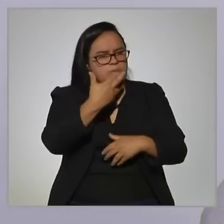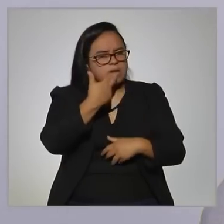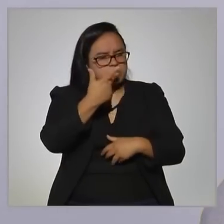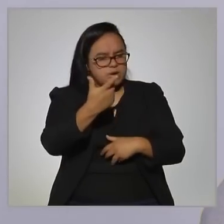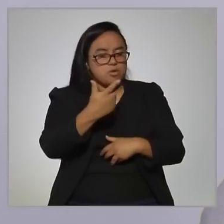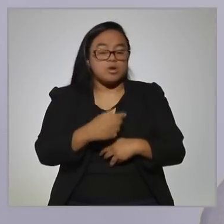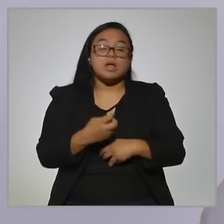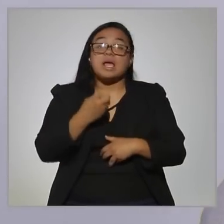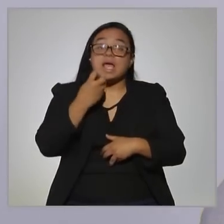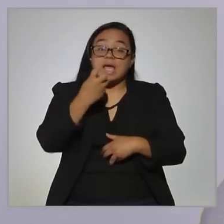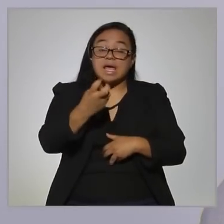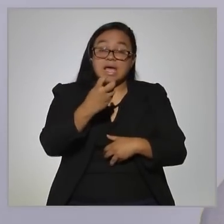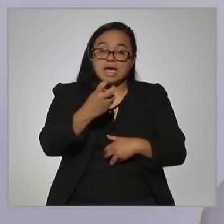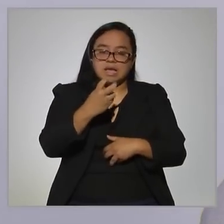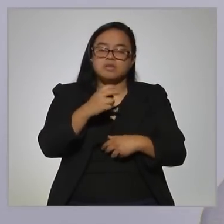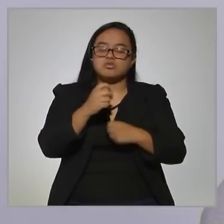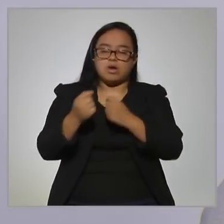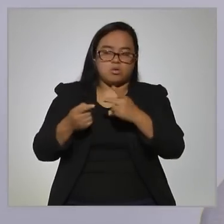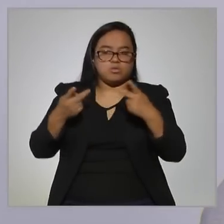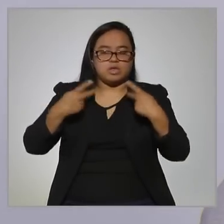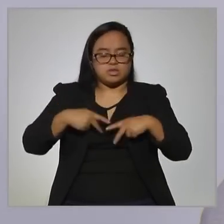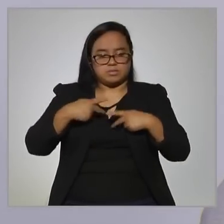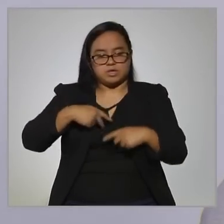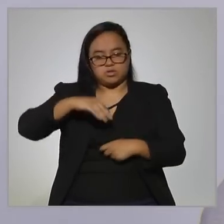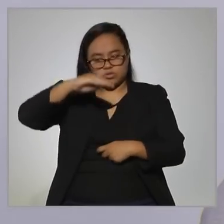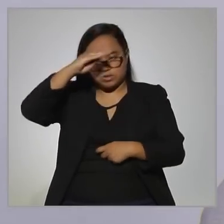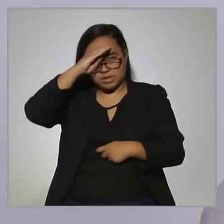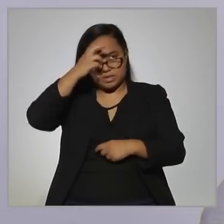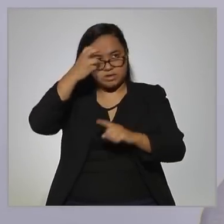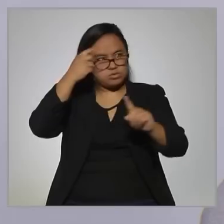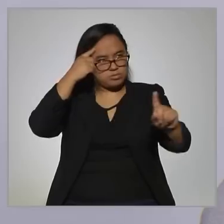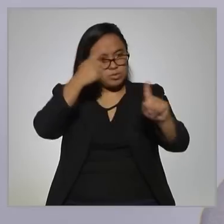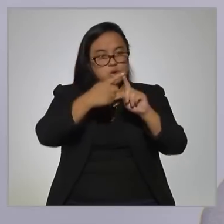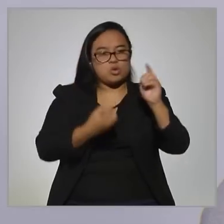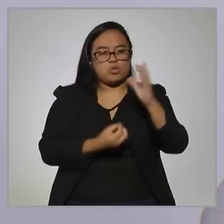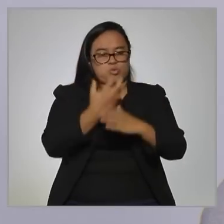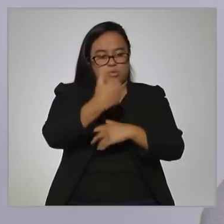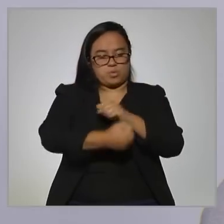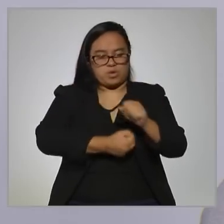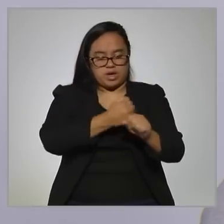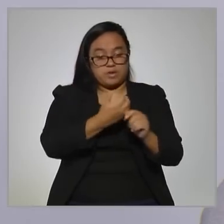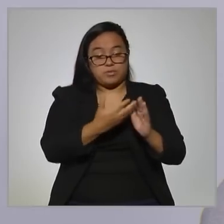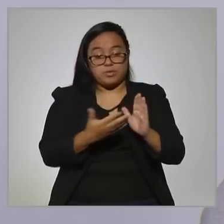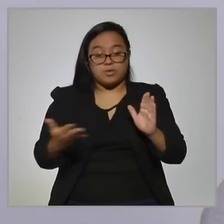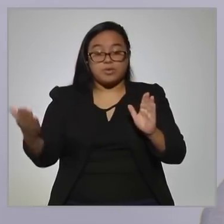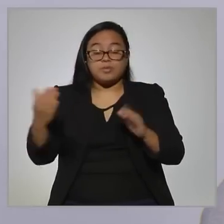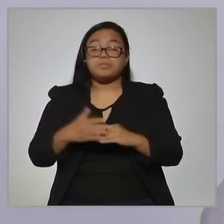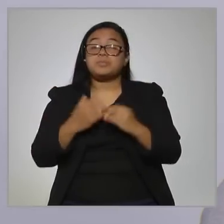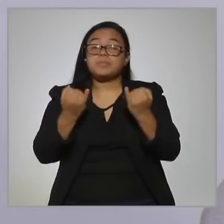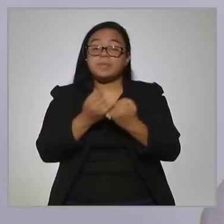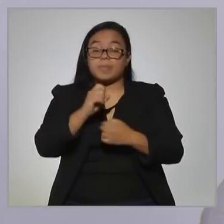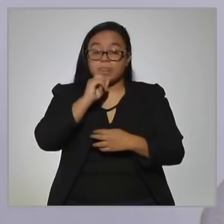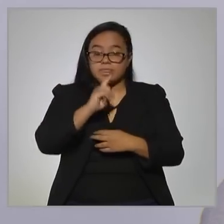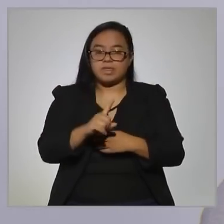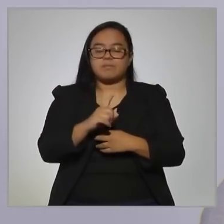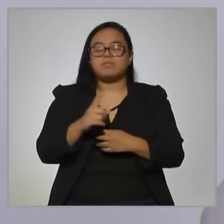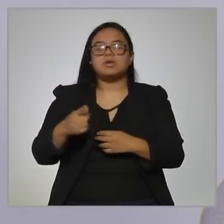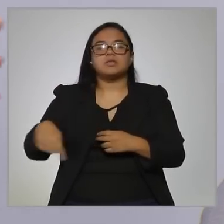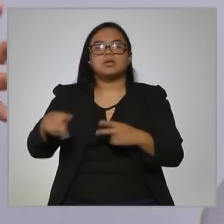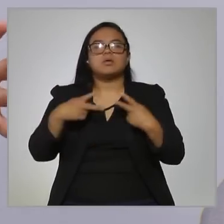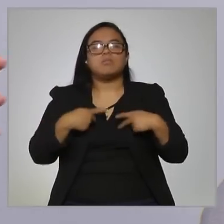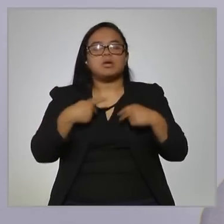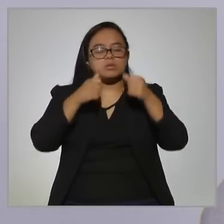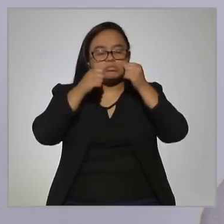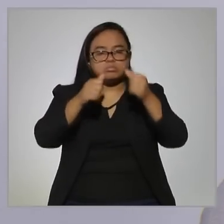de los aspectos que están contemplados como parte de los propósitos de Año Nuevo y que están también muchísimo más descuidados. Y hay